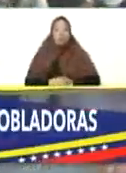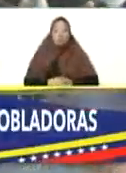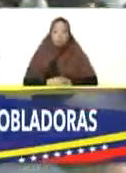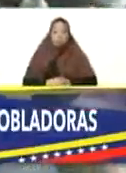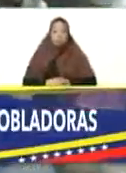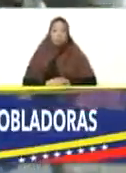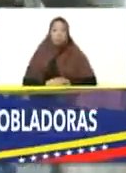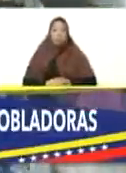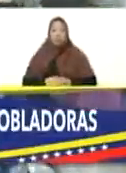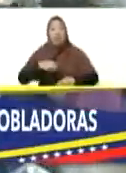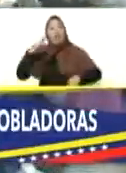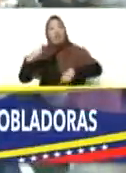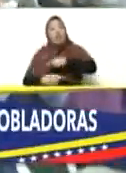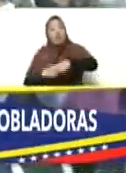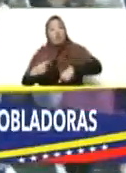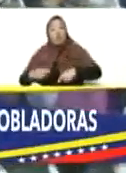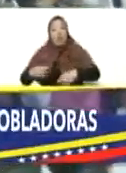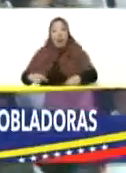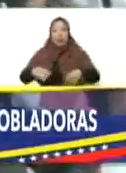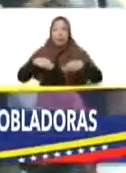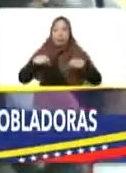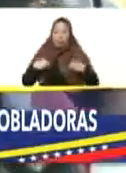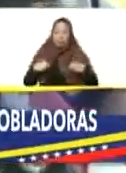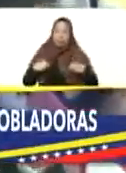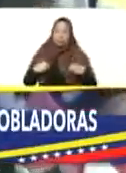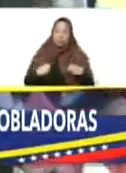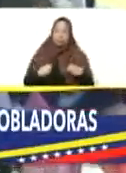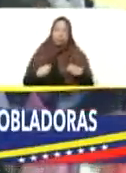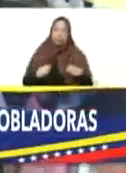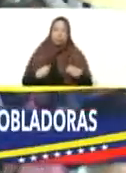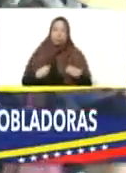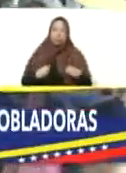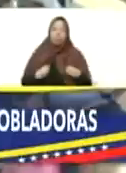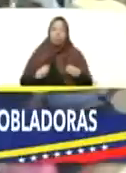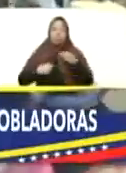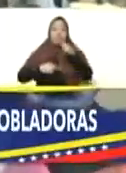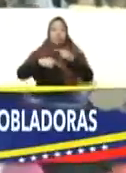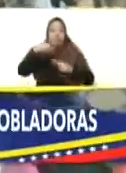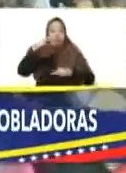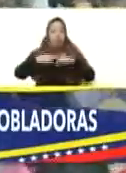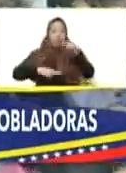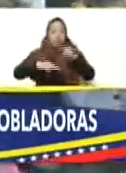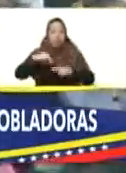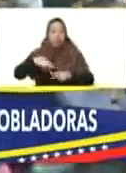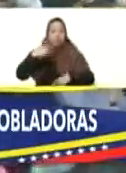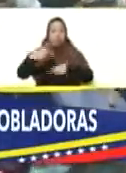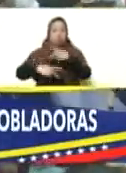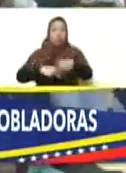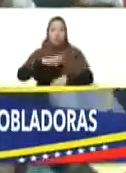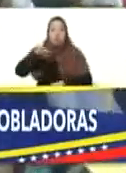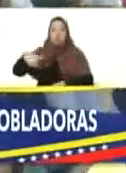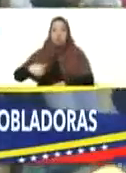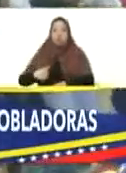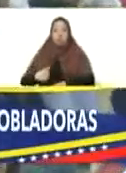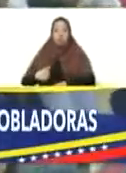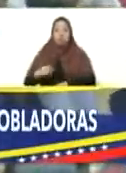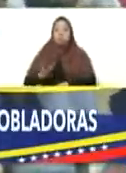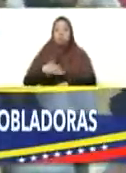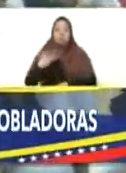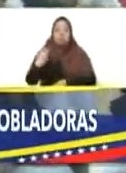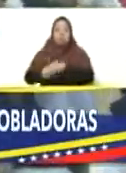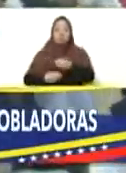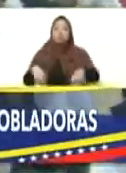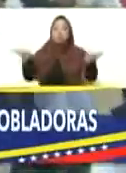con revolucionario entendemos que en cuando se construye un proceso como éste que nosotros estamos construyendo no puede haber